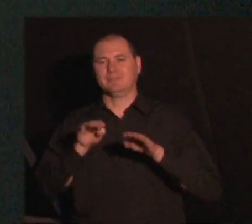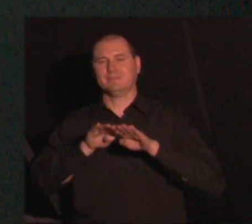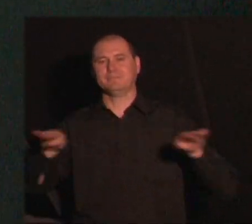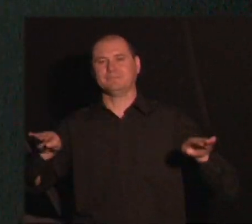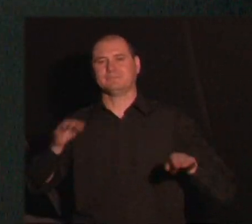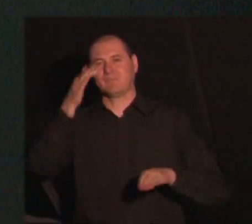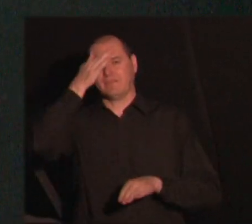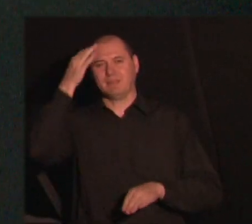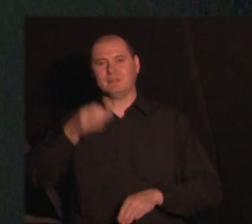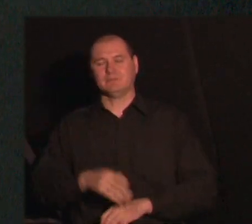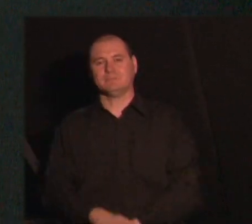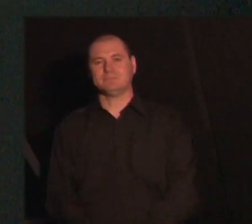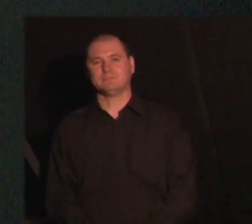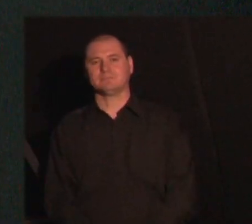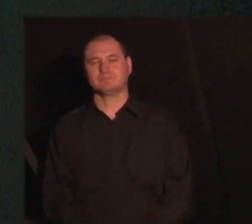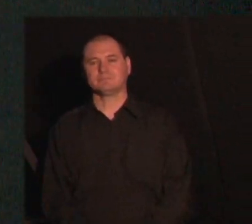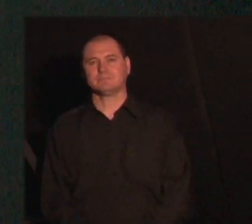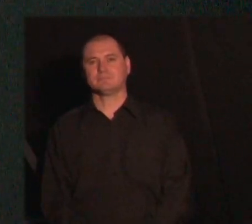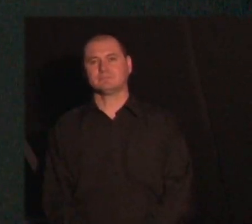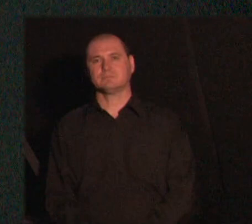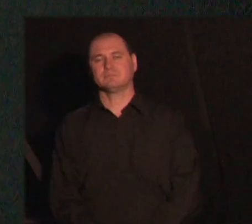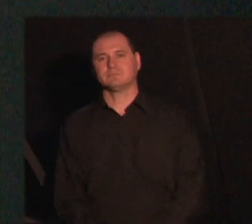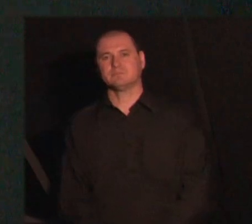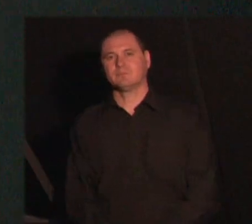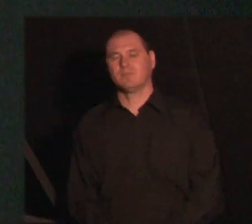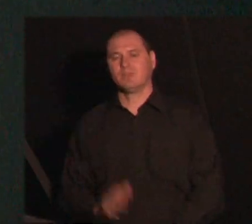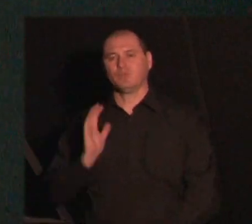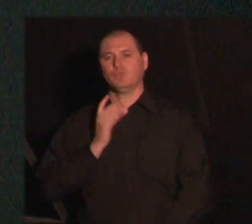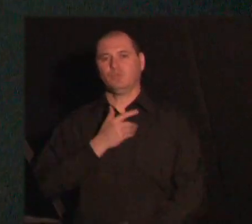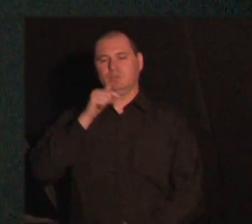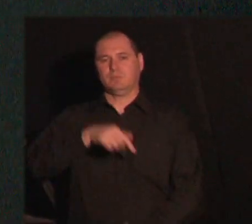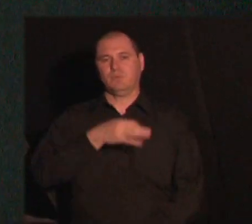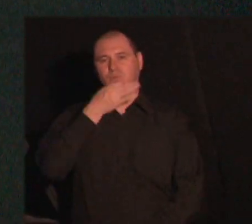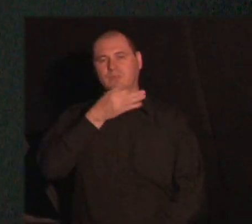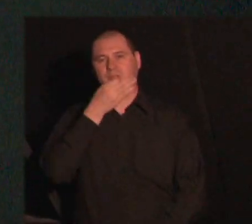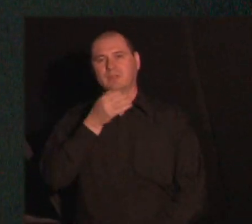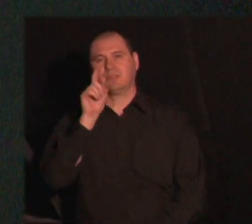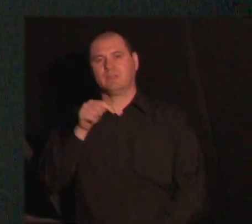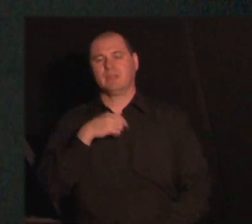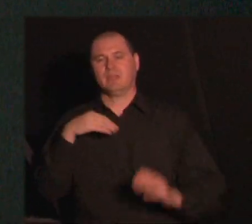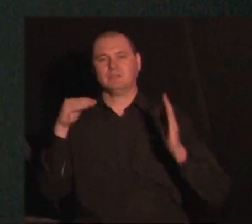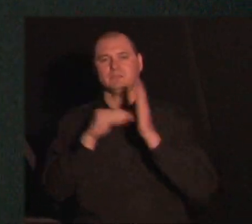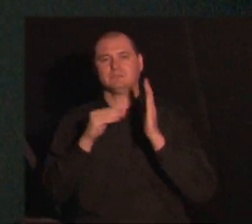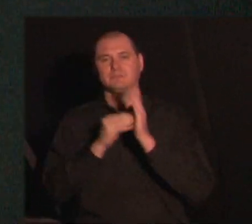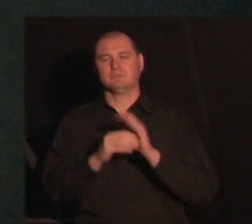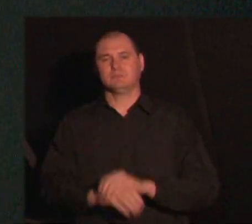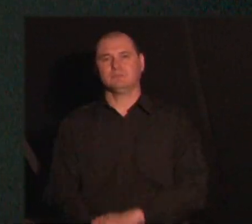realmente. Y nada, como que estamos aquí para contar lo que estuvimos haciendo